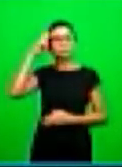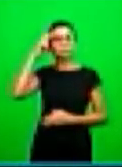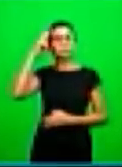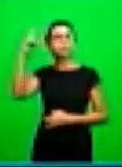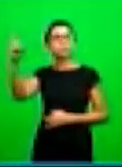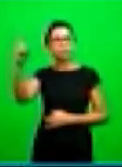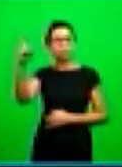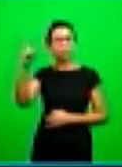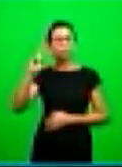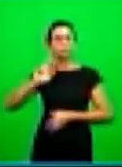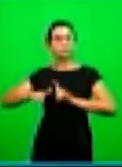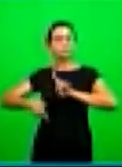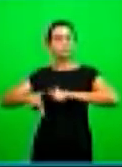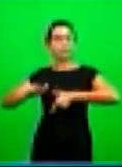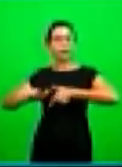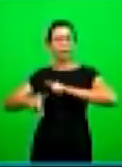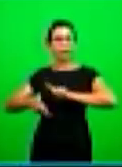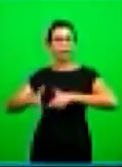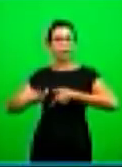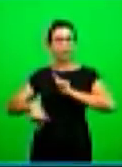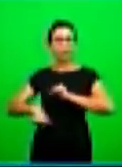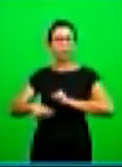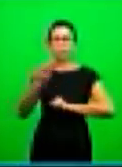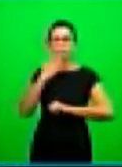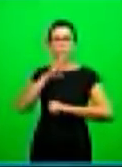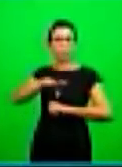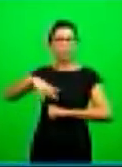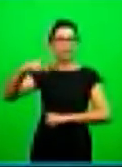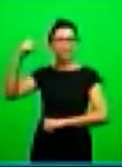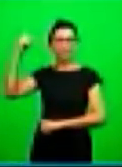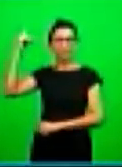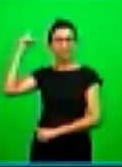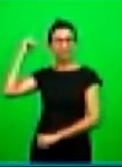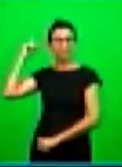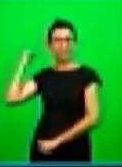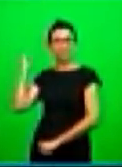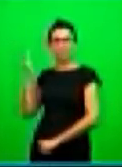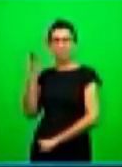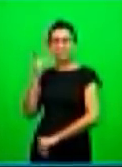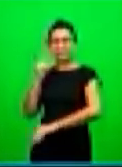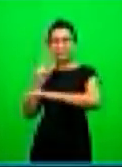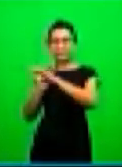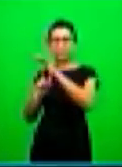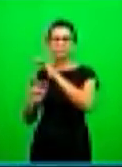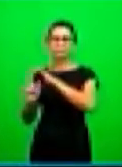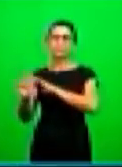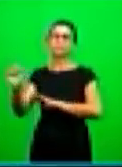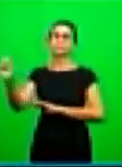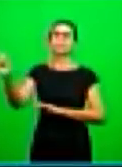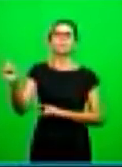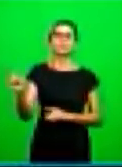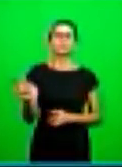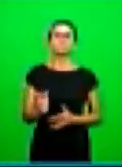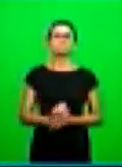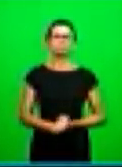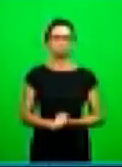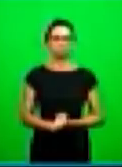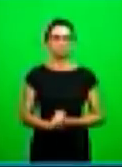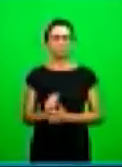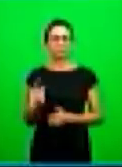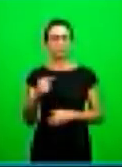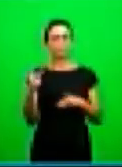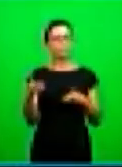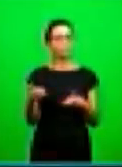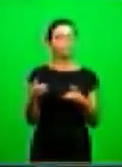de ti me saldrá el que será Señor de mi Israel. Y sus salidas son desde el principio, desde los días de la eternidad. Entonces